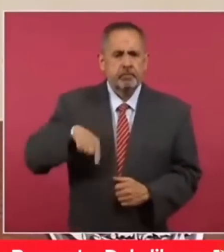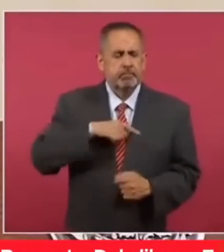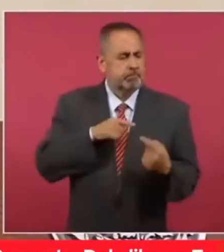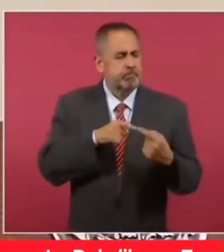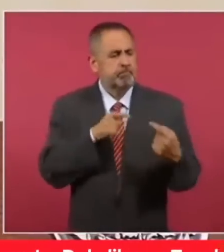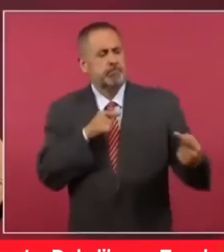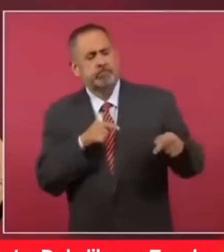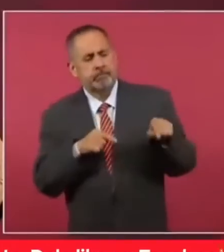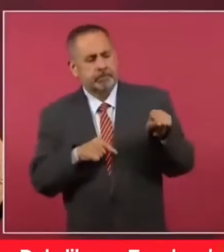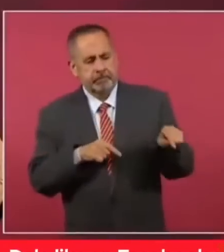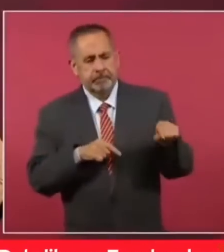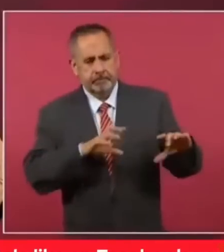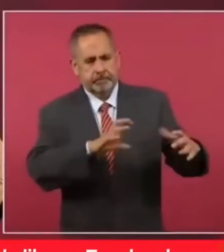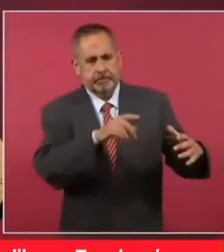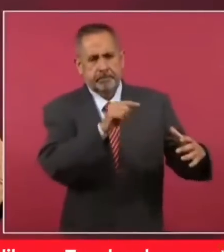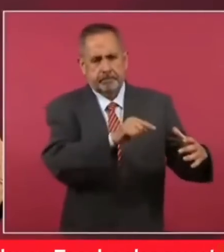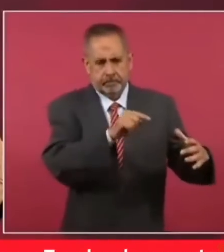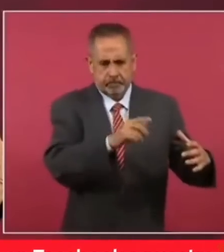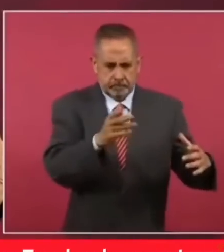adversarios